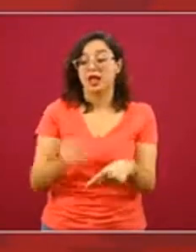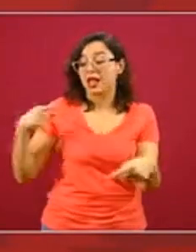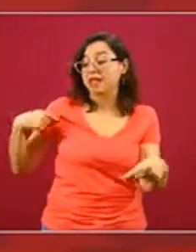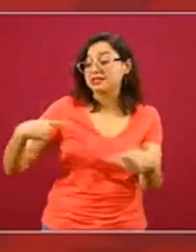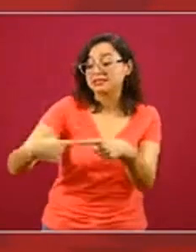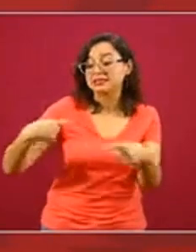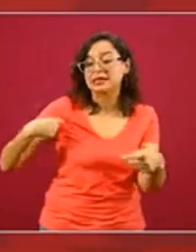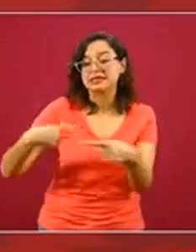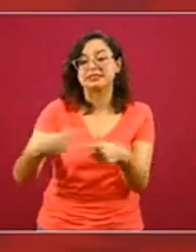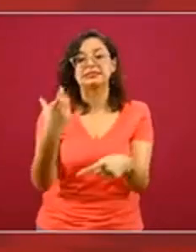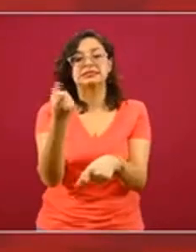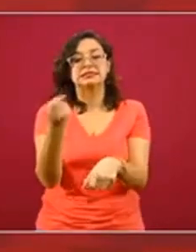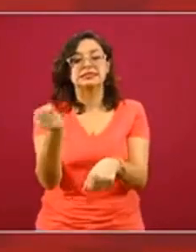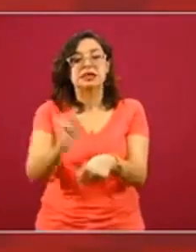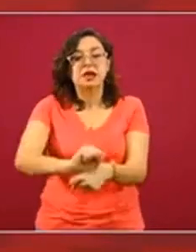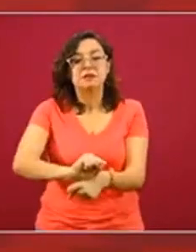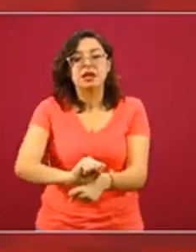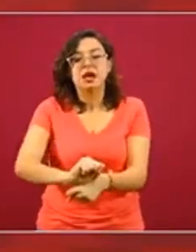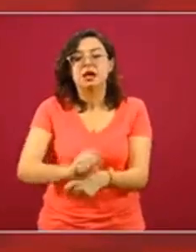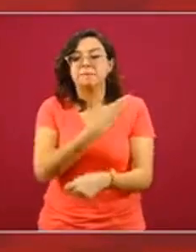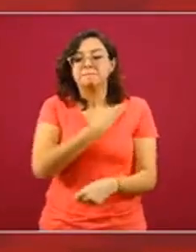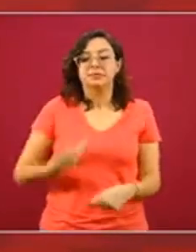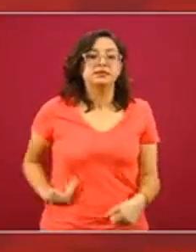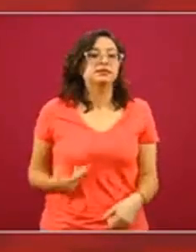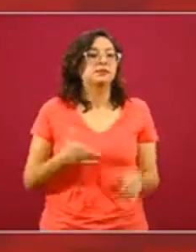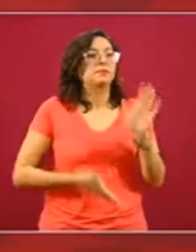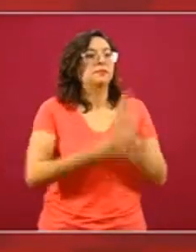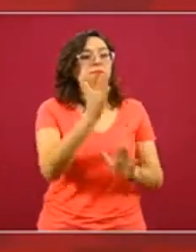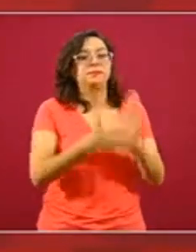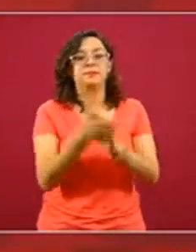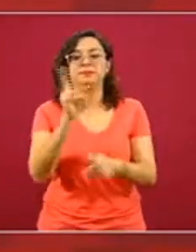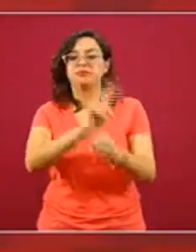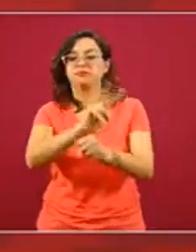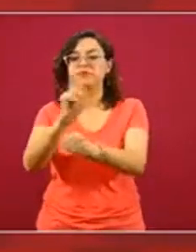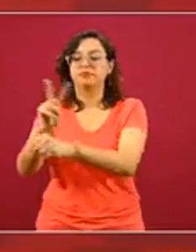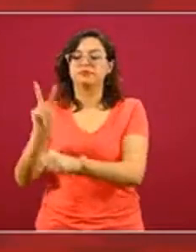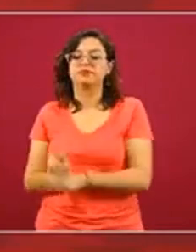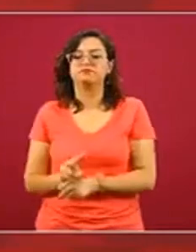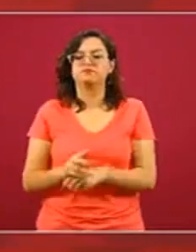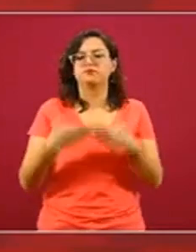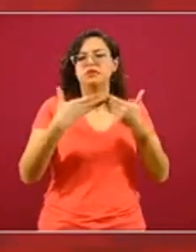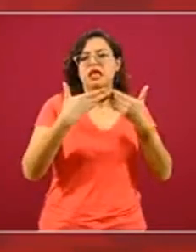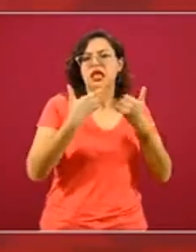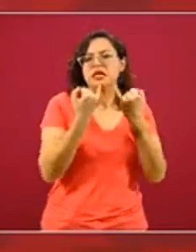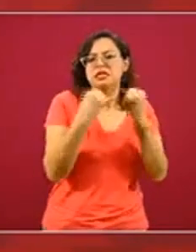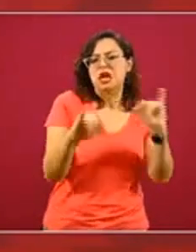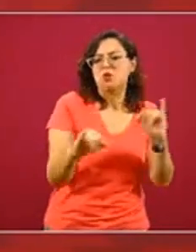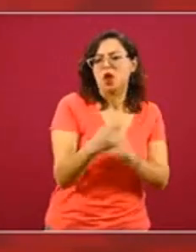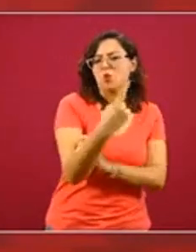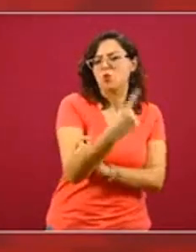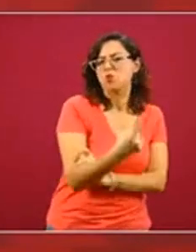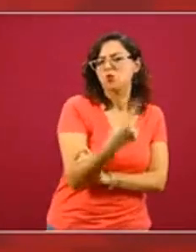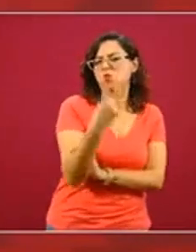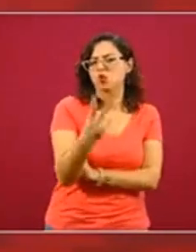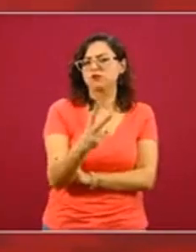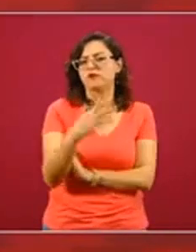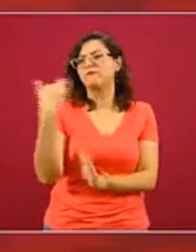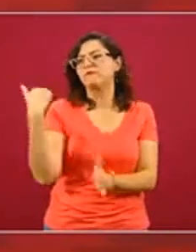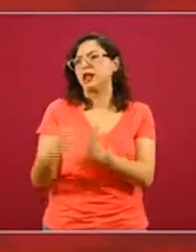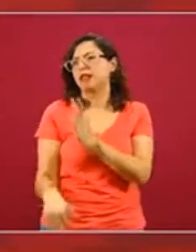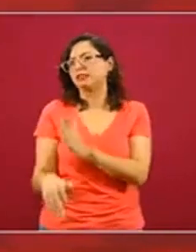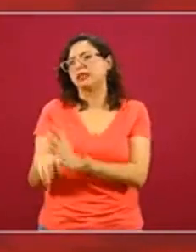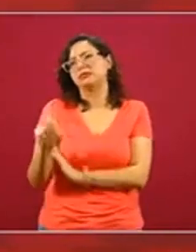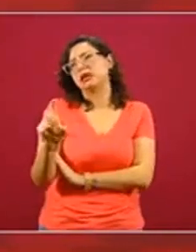que tiene algunas actividades de supervisión el presidente, se van a inaugurar al menos 1 o 2. Los otros 30 y tantos,